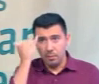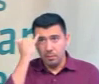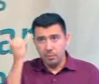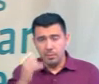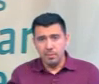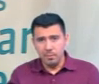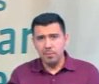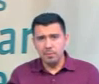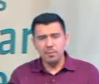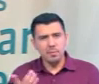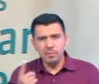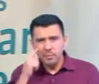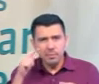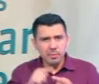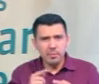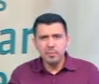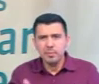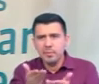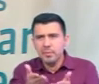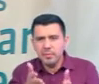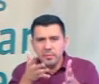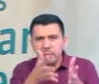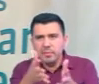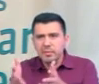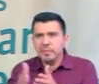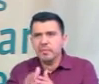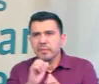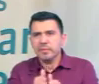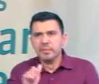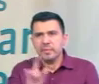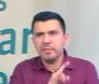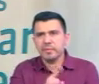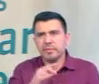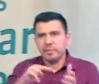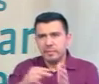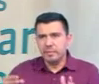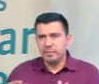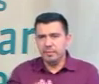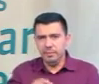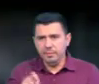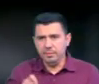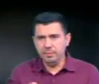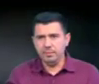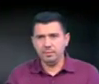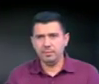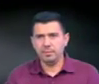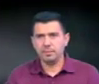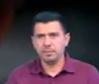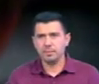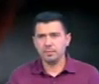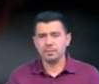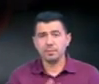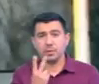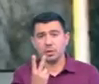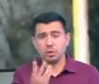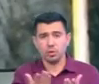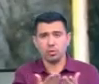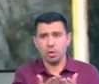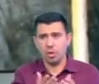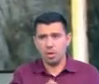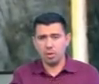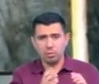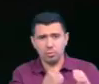y poder enseñarles y poder decirles cómo usarlas las tecnologías y lo que se les está entregando son dos instituciones donde se